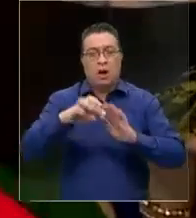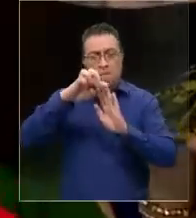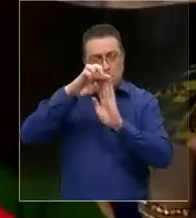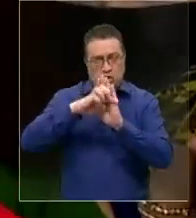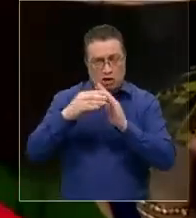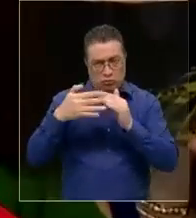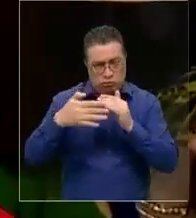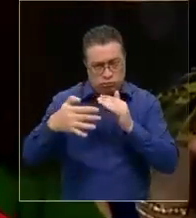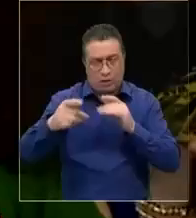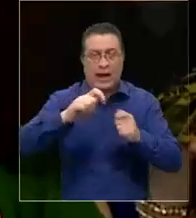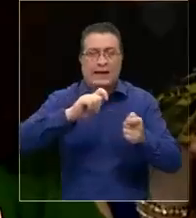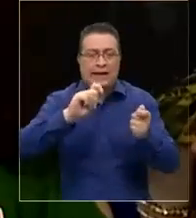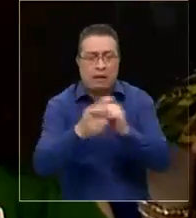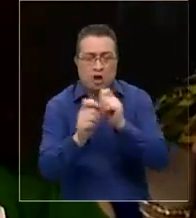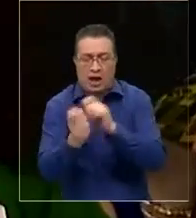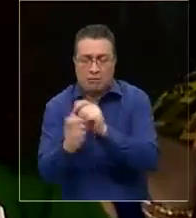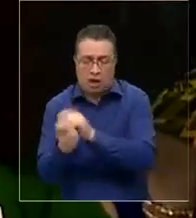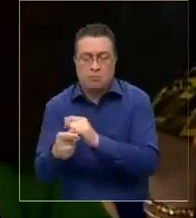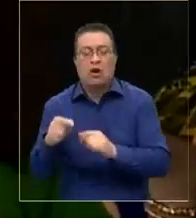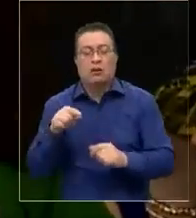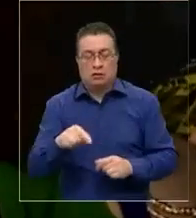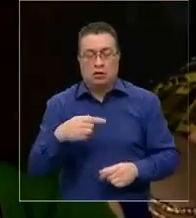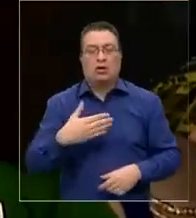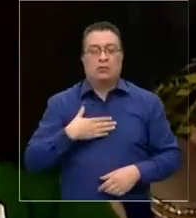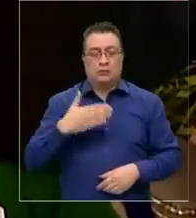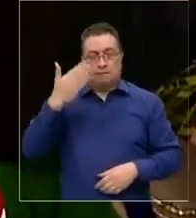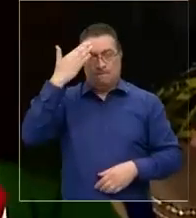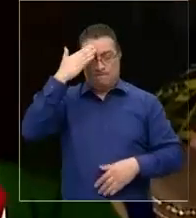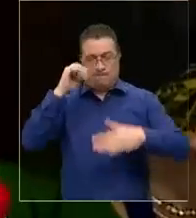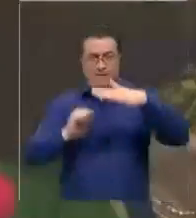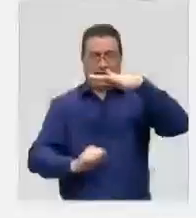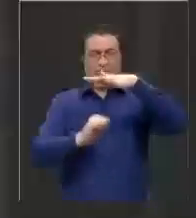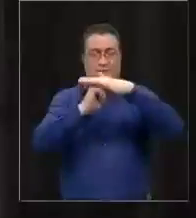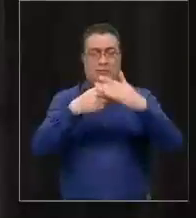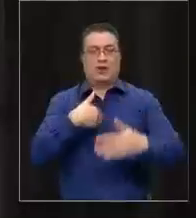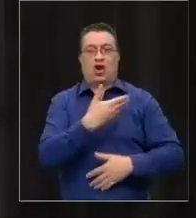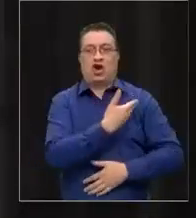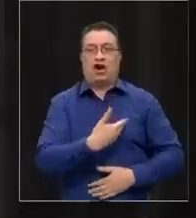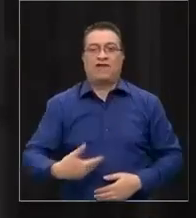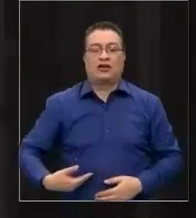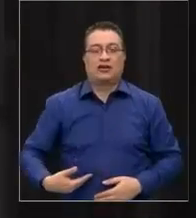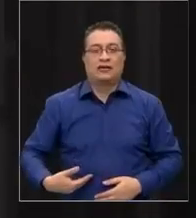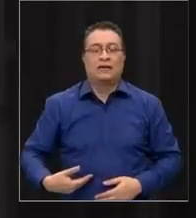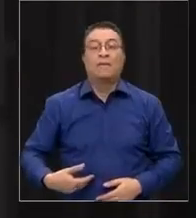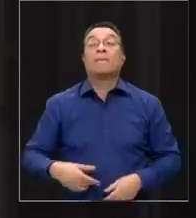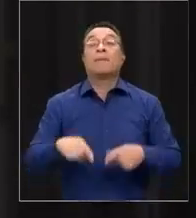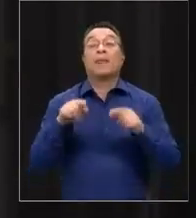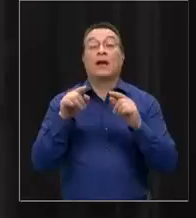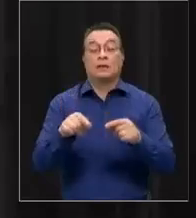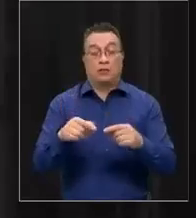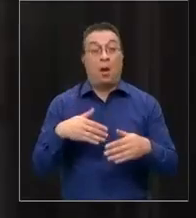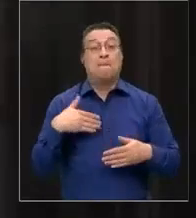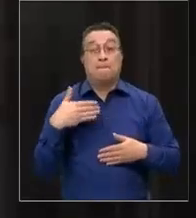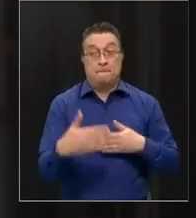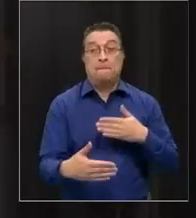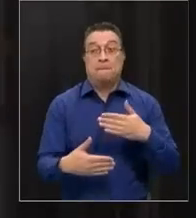de transformaciones que hoy día más nos toca encabezar desde el gobierno. Por supuesto que ha sido un proceso